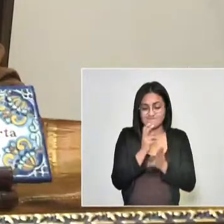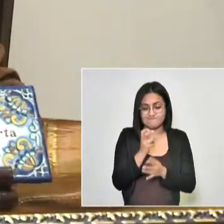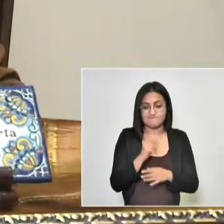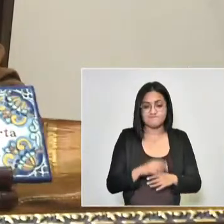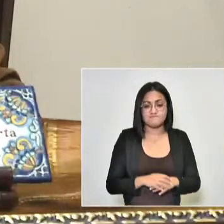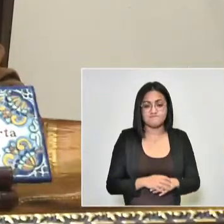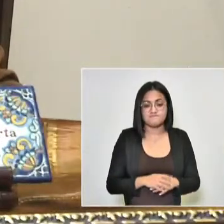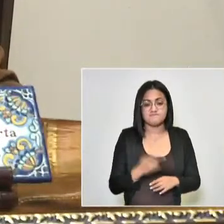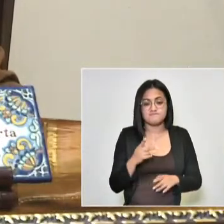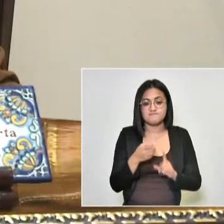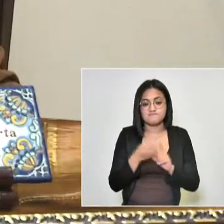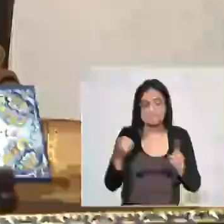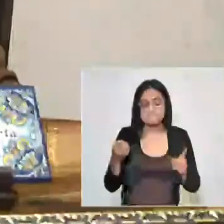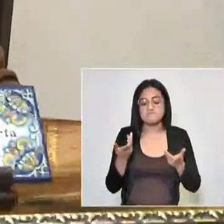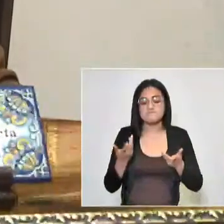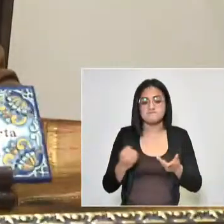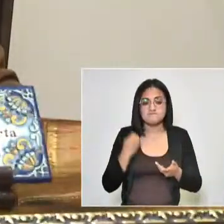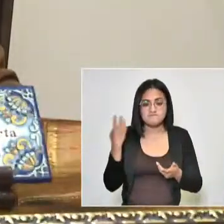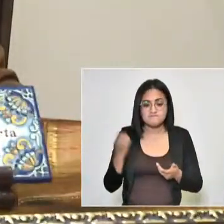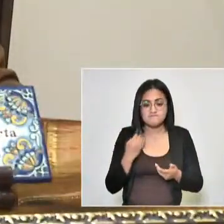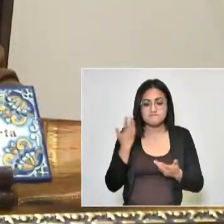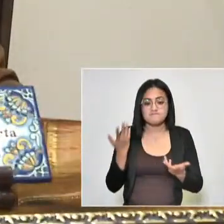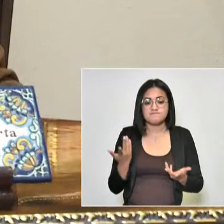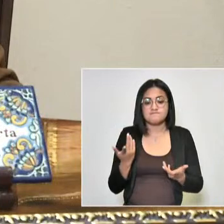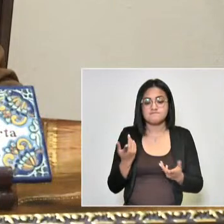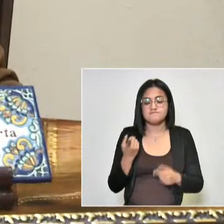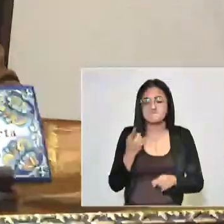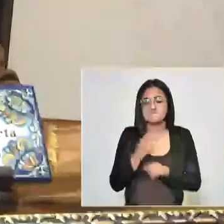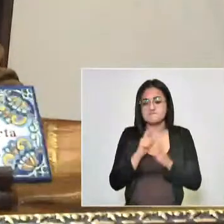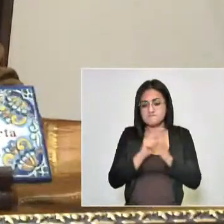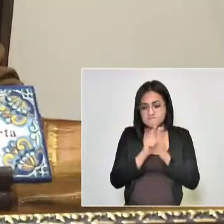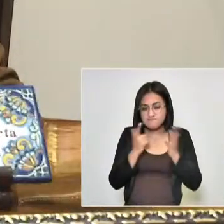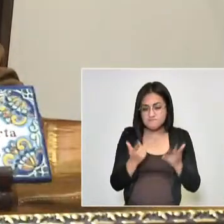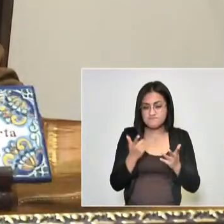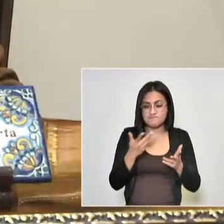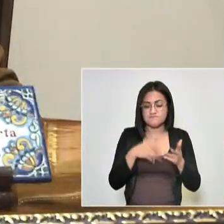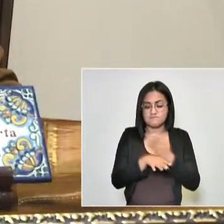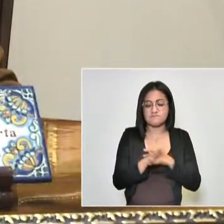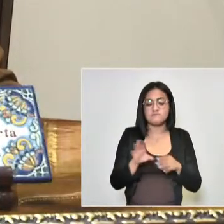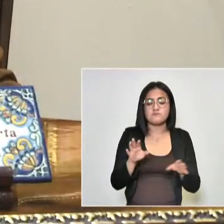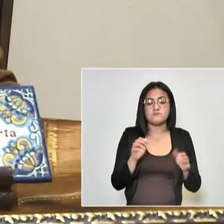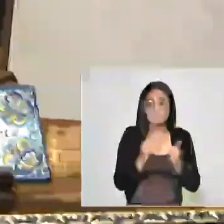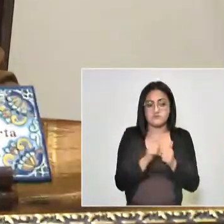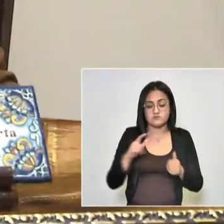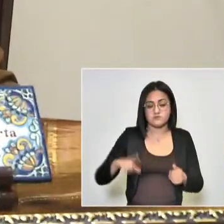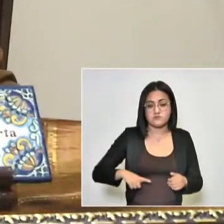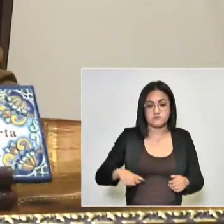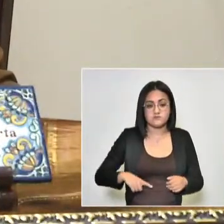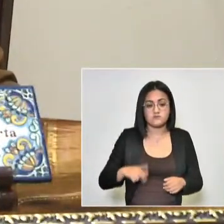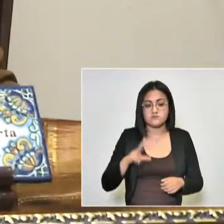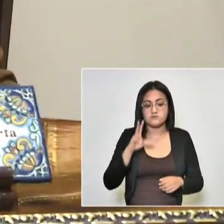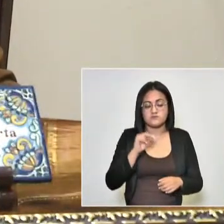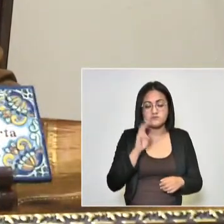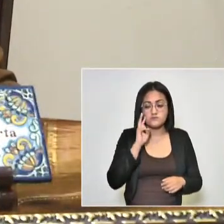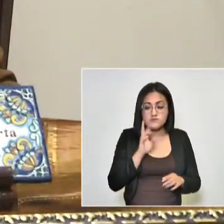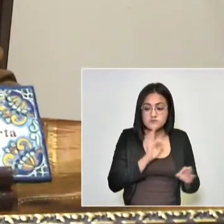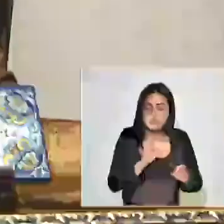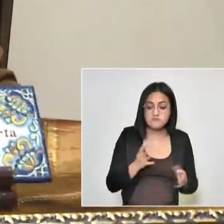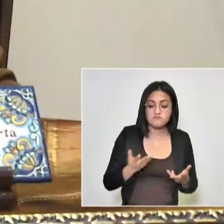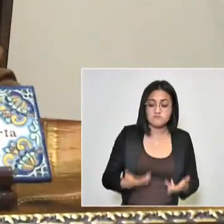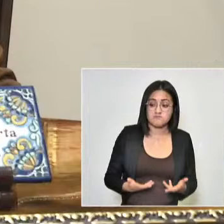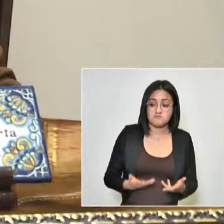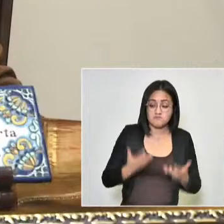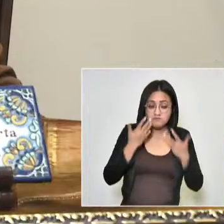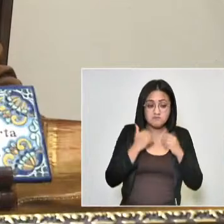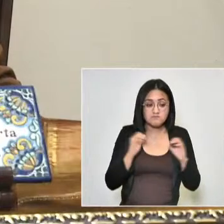que organiza foros, eventos, imprime libros, y pues yo con el gobierno realmente no lo había visto